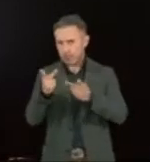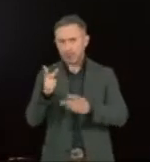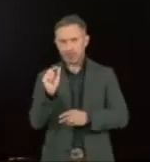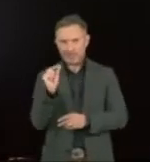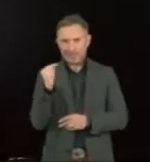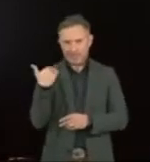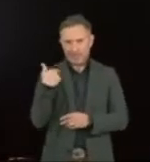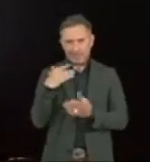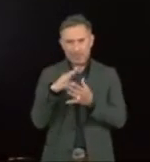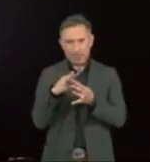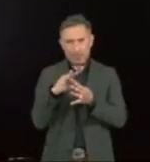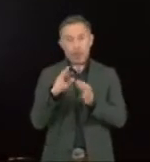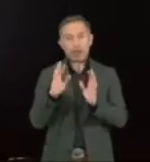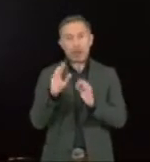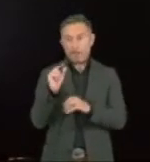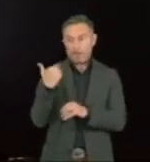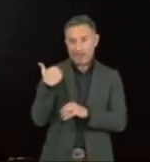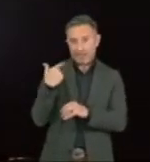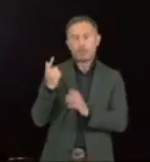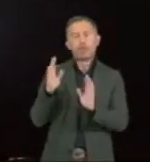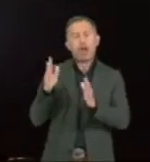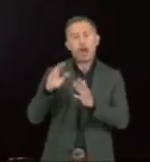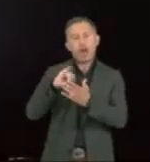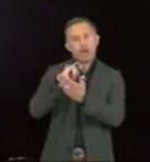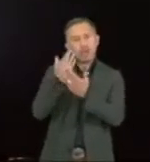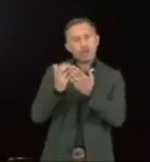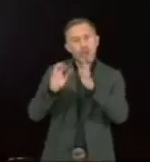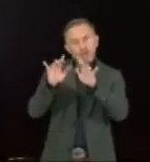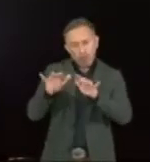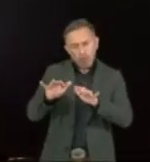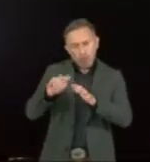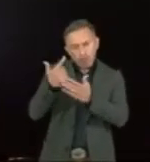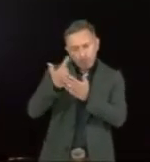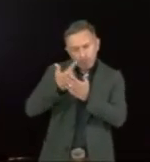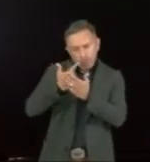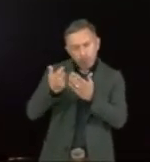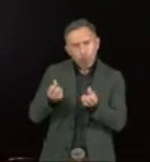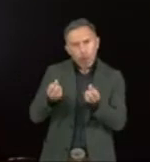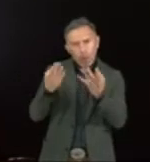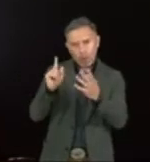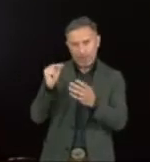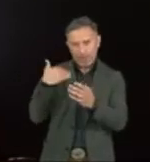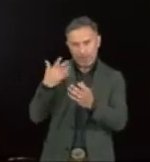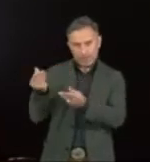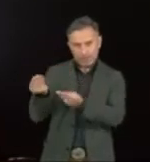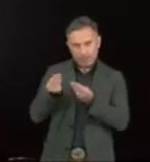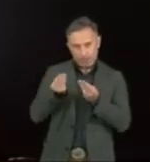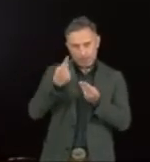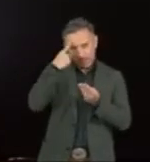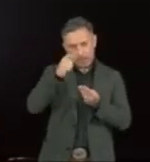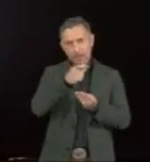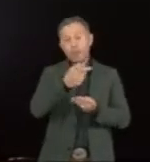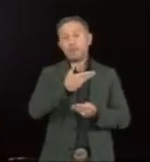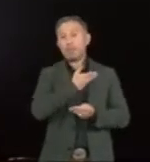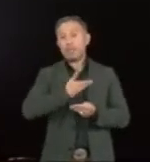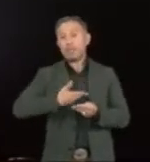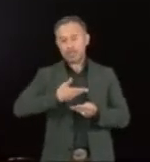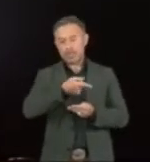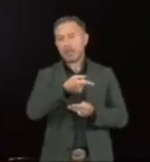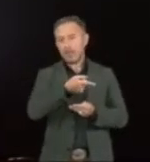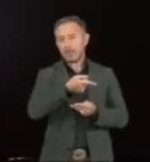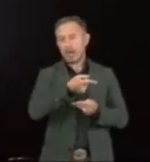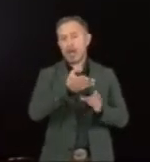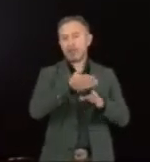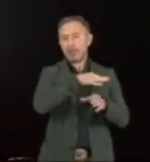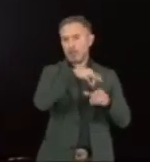apenas entregado la estimación de los resultados de la votación para el proceso de revocación de mandato el presidente de la república electo para el periodo